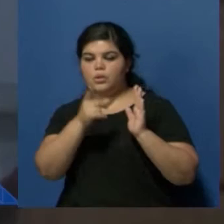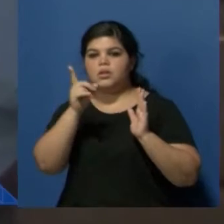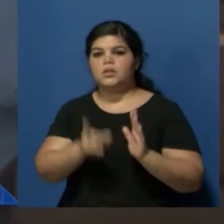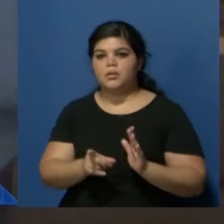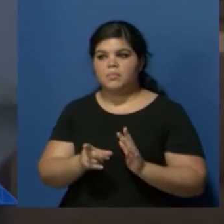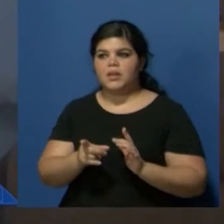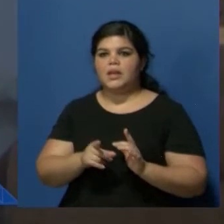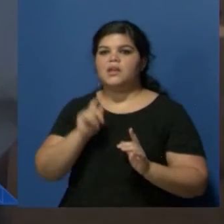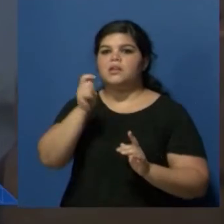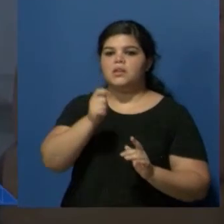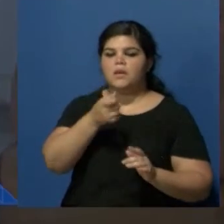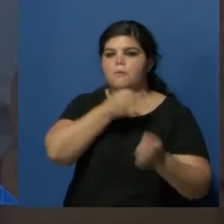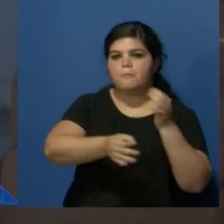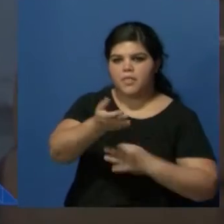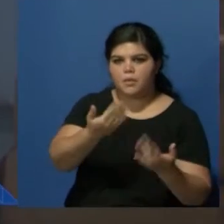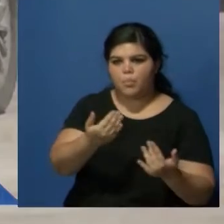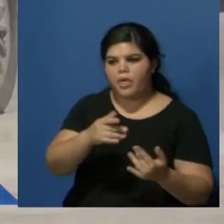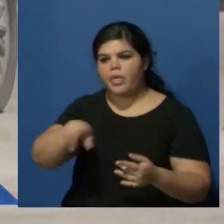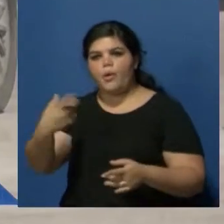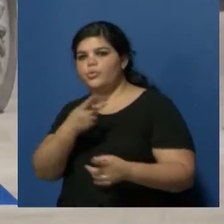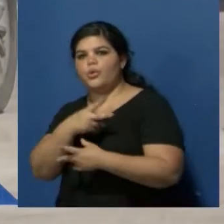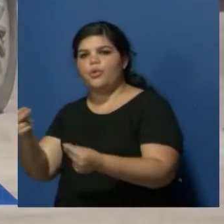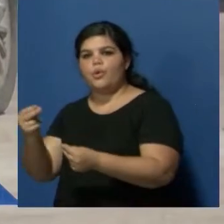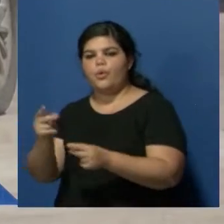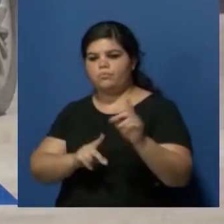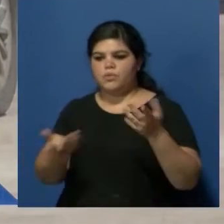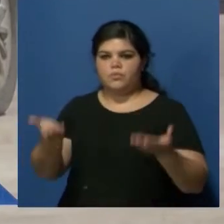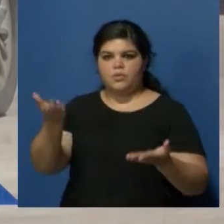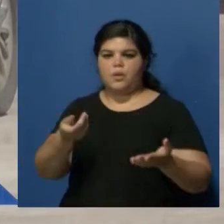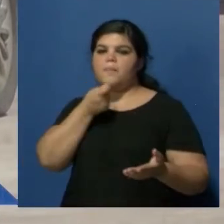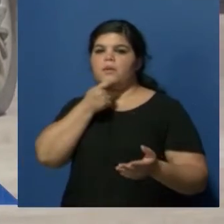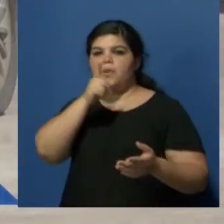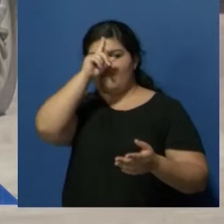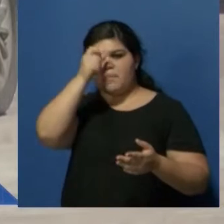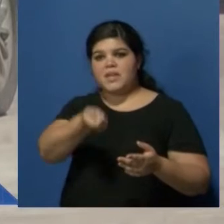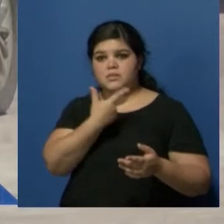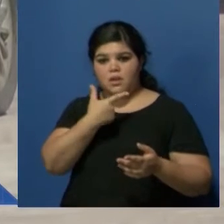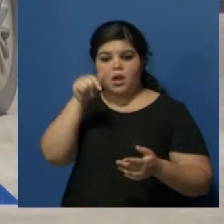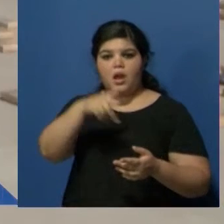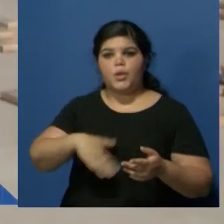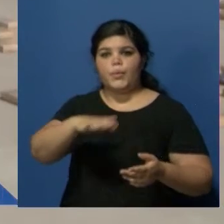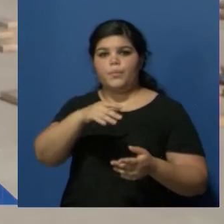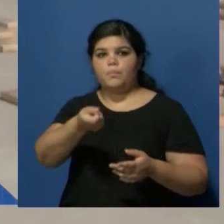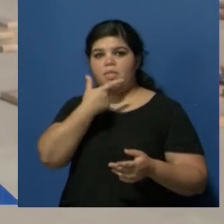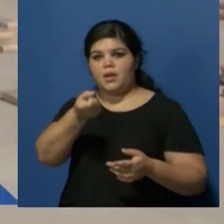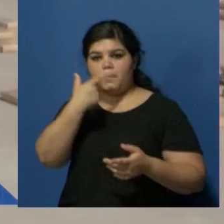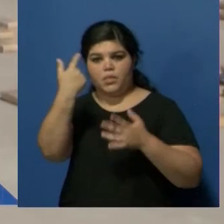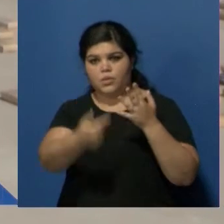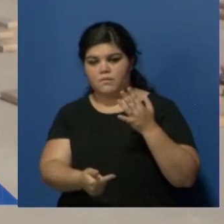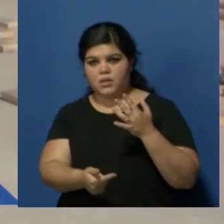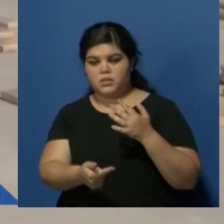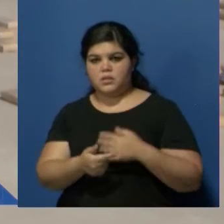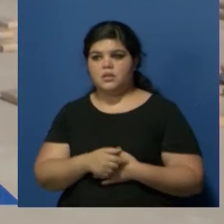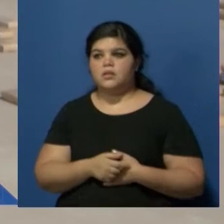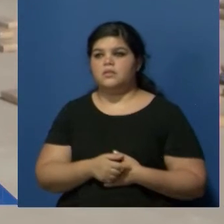de quién puede y quién no puede venderlo y bajo qué condiciones. Pongamos por caso la farmacia y determinados medicamentos. ¿Sí? Cuando las sustancias van por